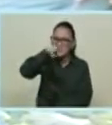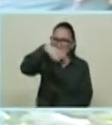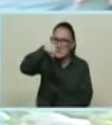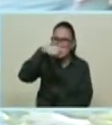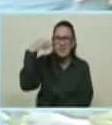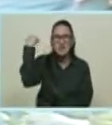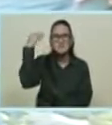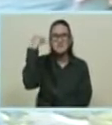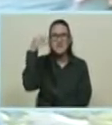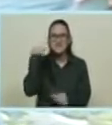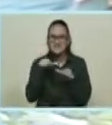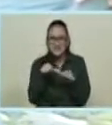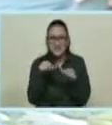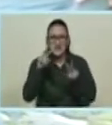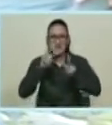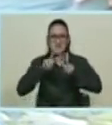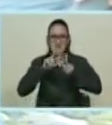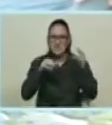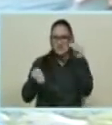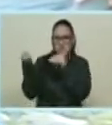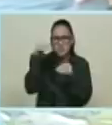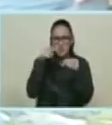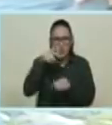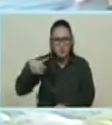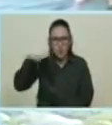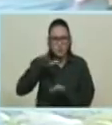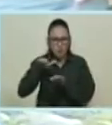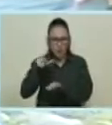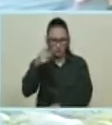a seguir construyendo viviendas para el pueblo?